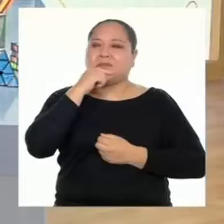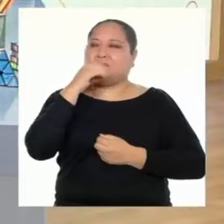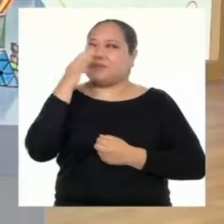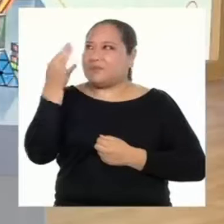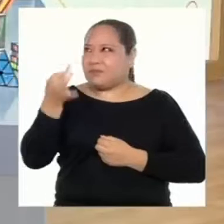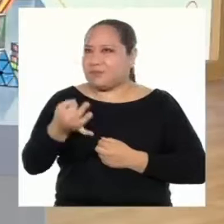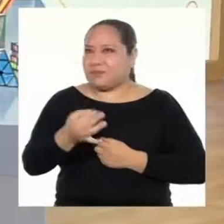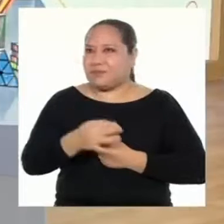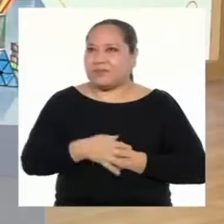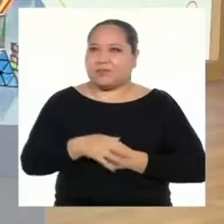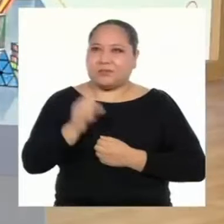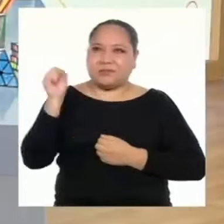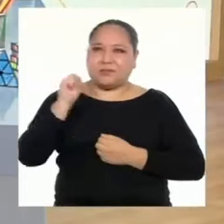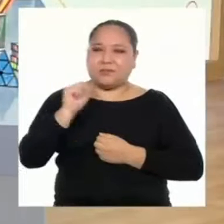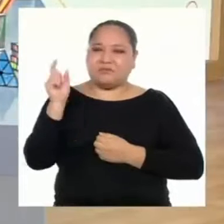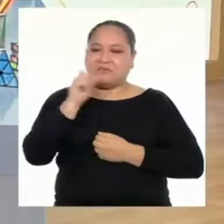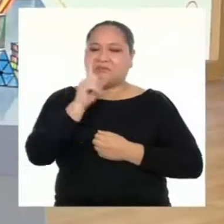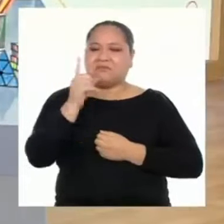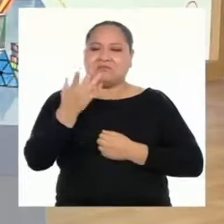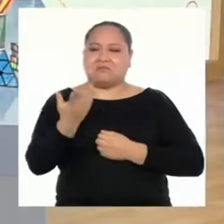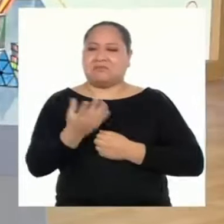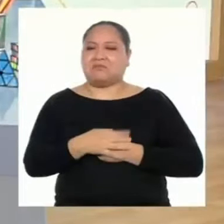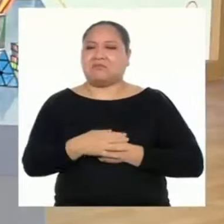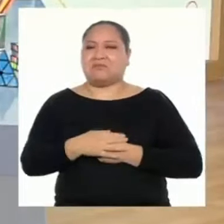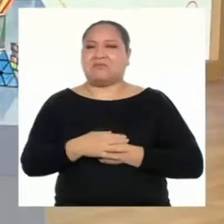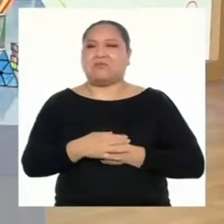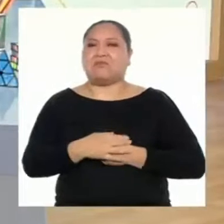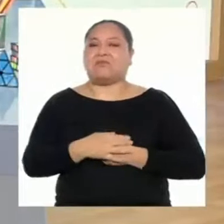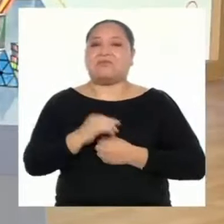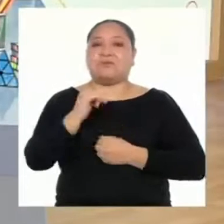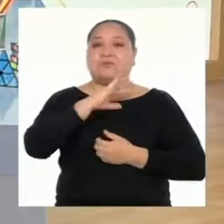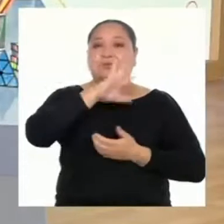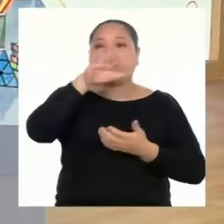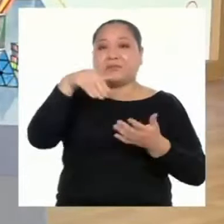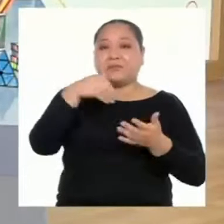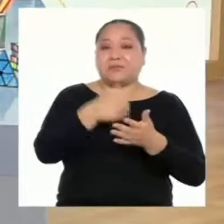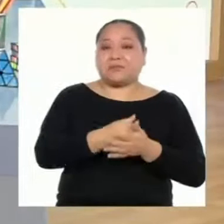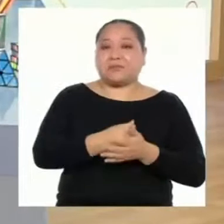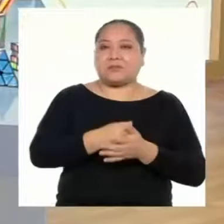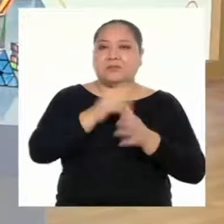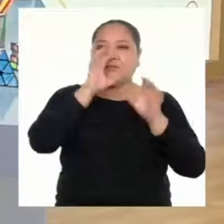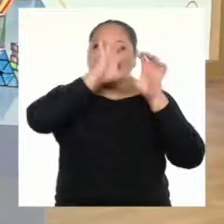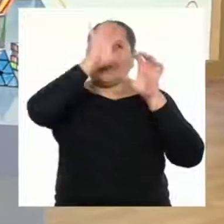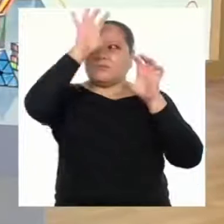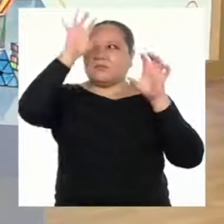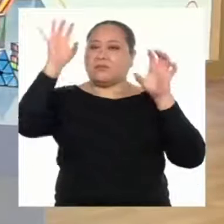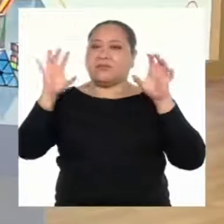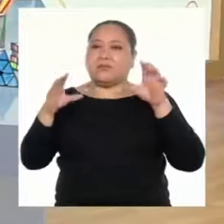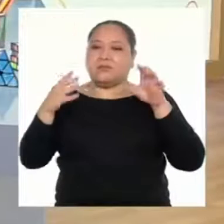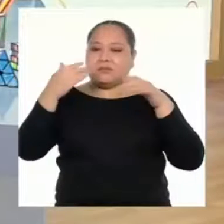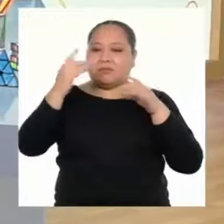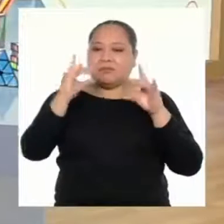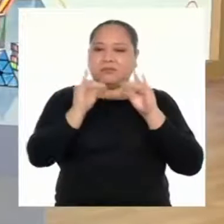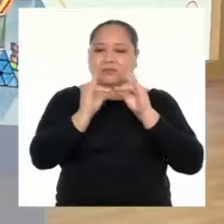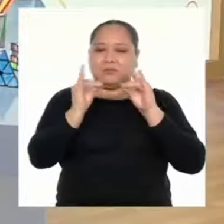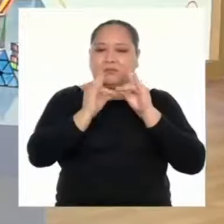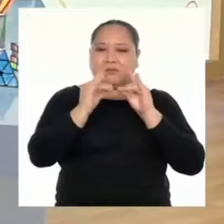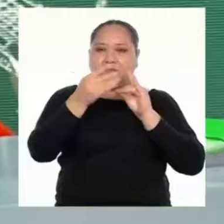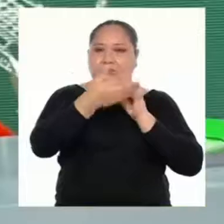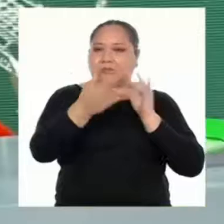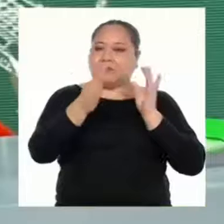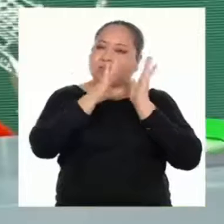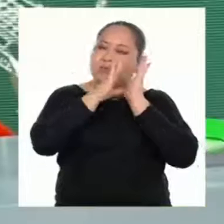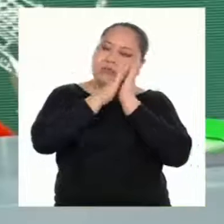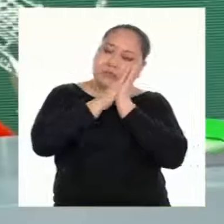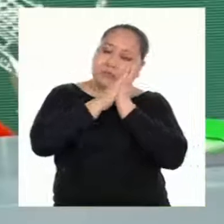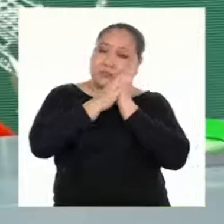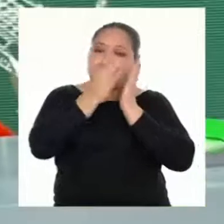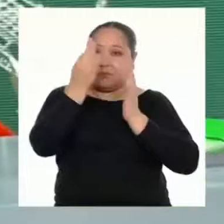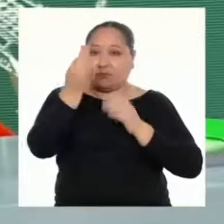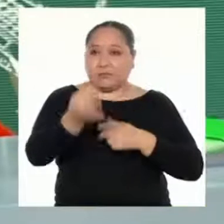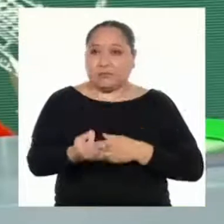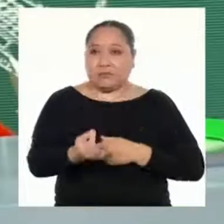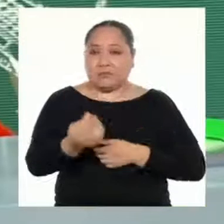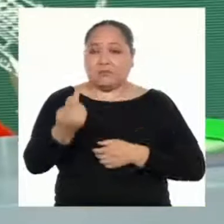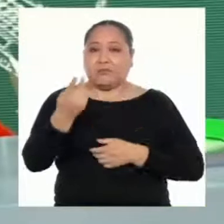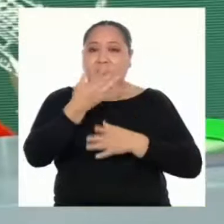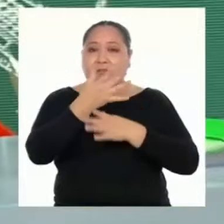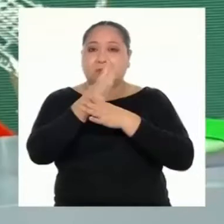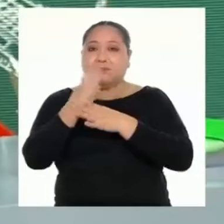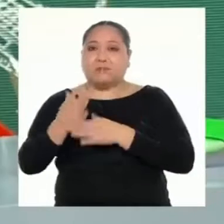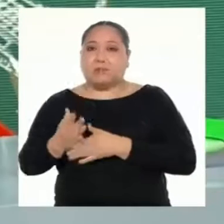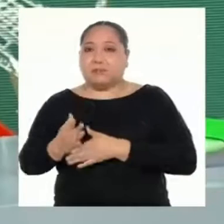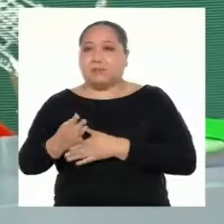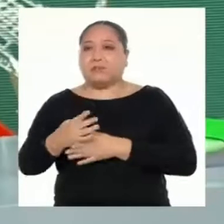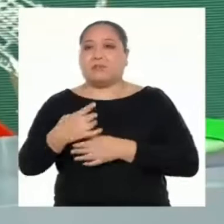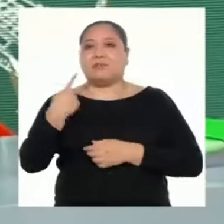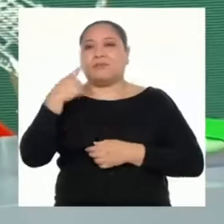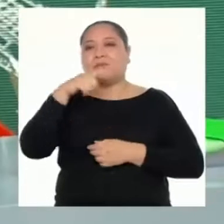¿no? Así es, pero nada que ver. Por ejemplo, todas y todos decoramos el cuarto donde dormimos, ¿o no? Así lo